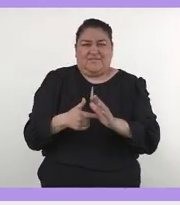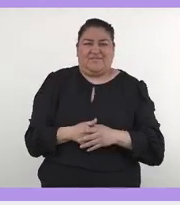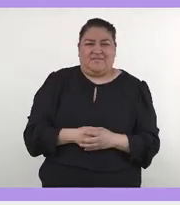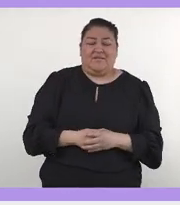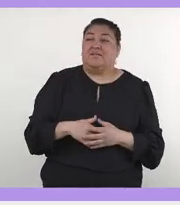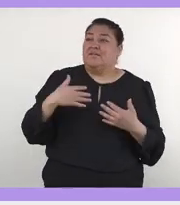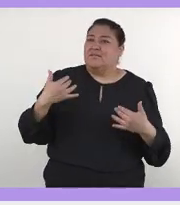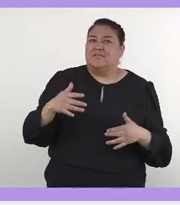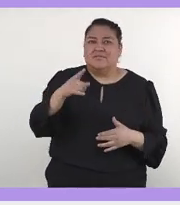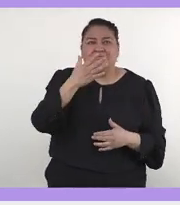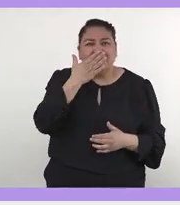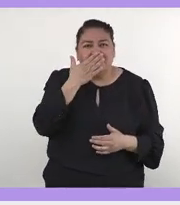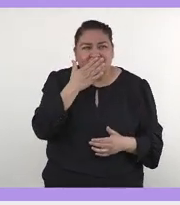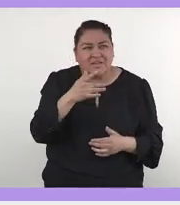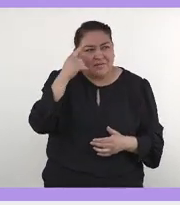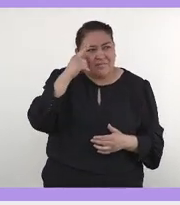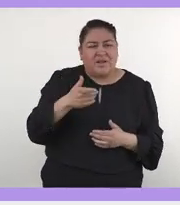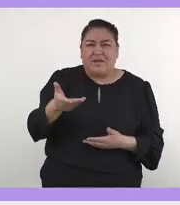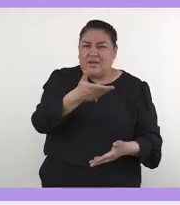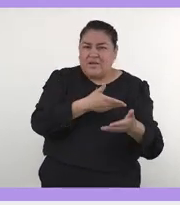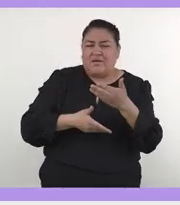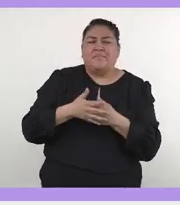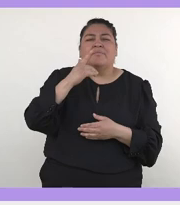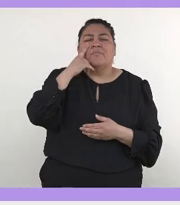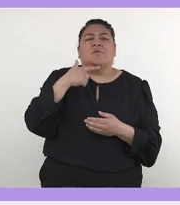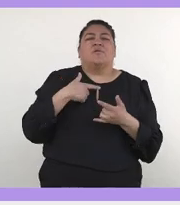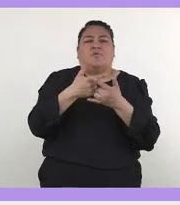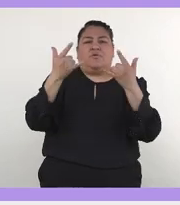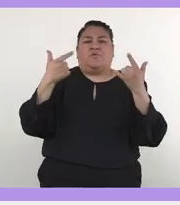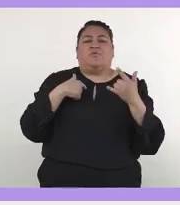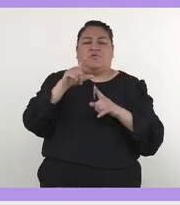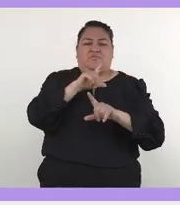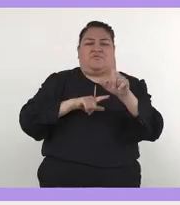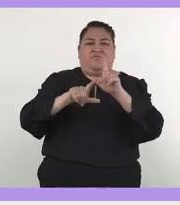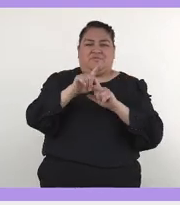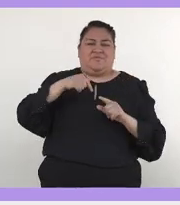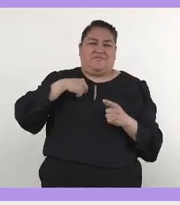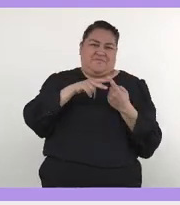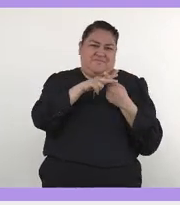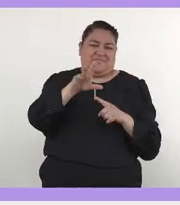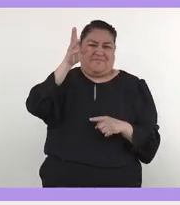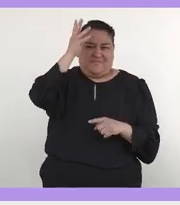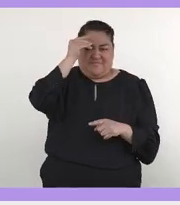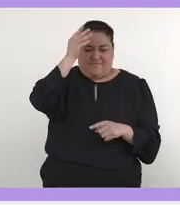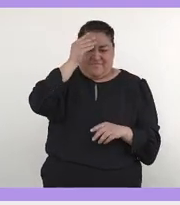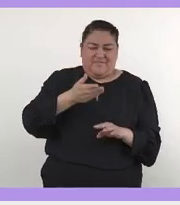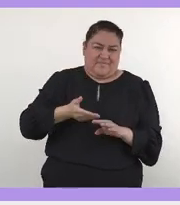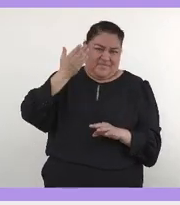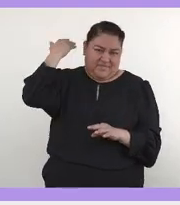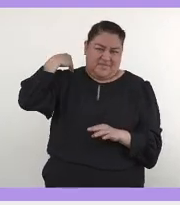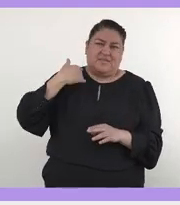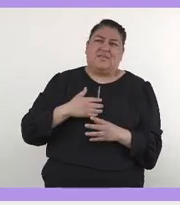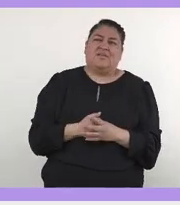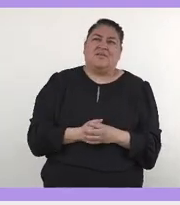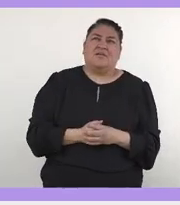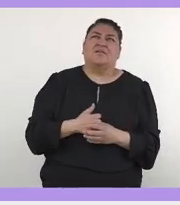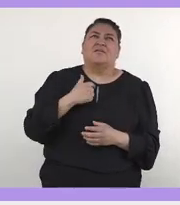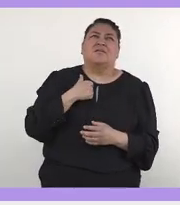Es que además ese es un espacio maravilloso de aprendizaje yo les voy a contar que aprendí lengua de o sea empecé a aprender lengua de señas en